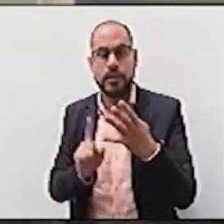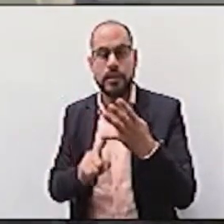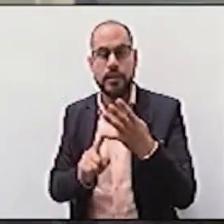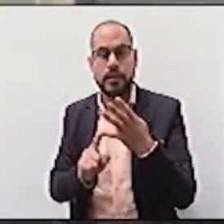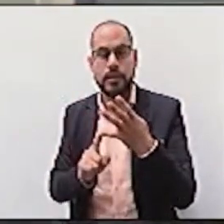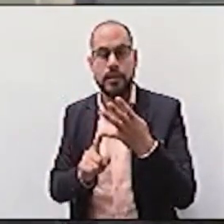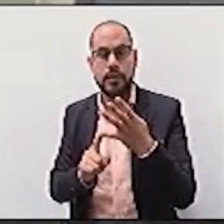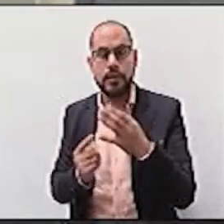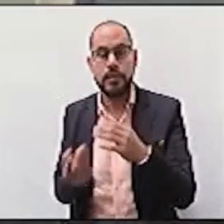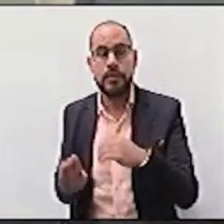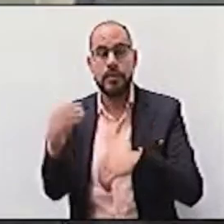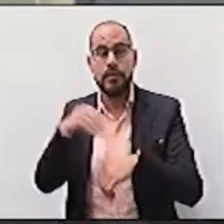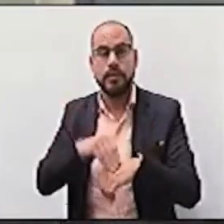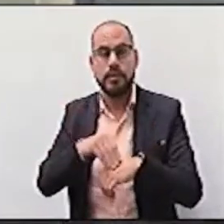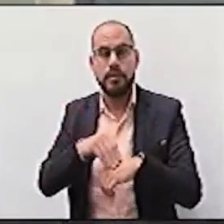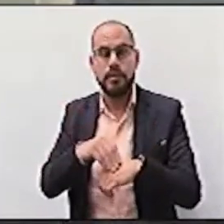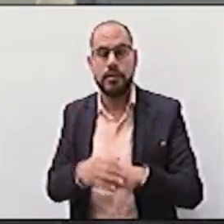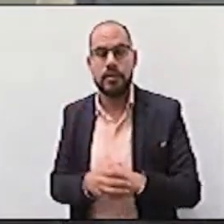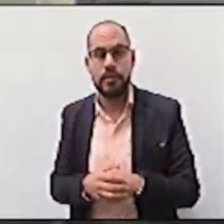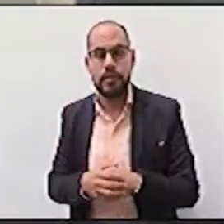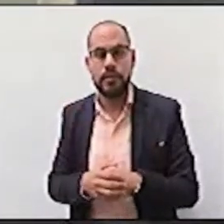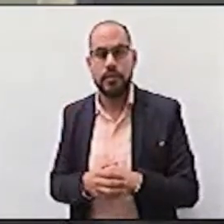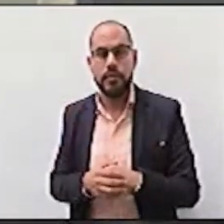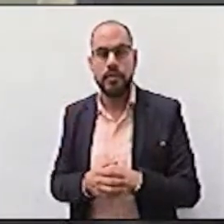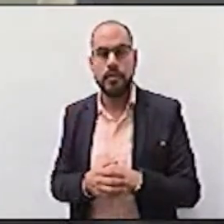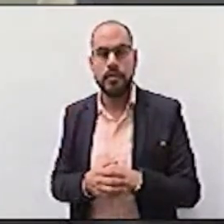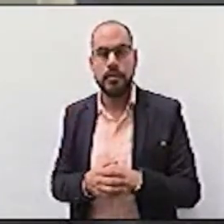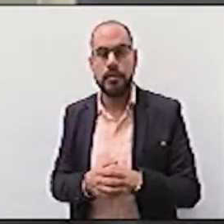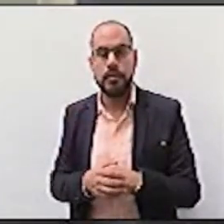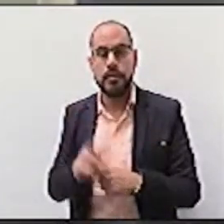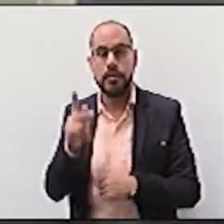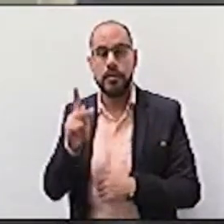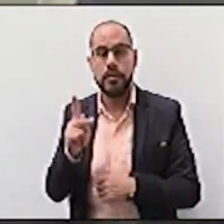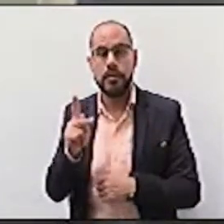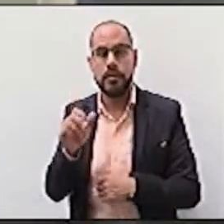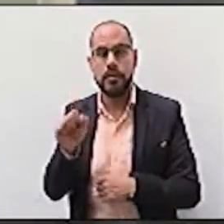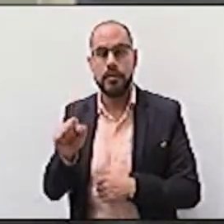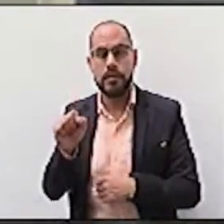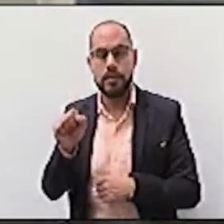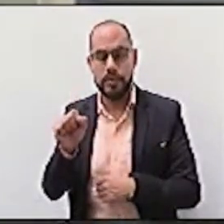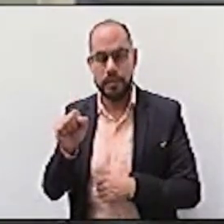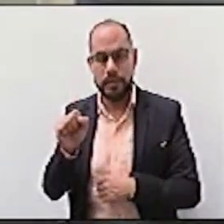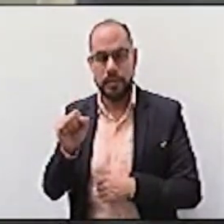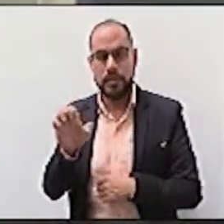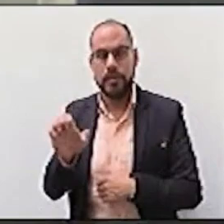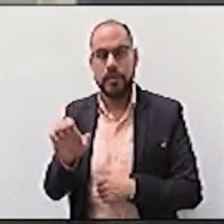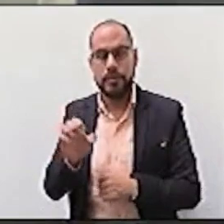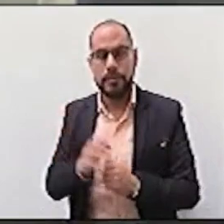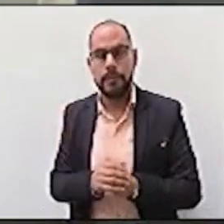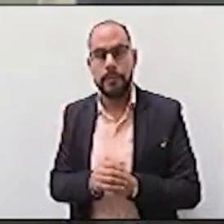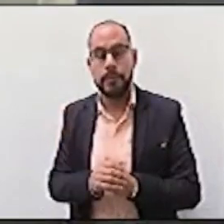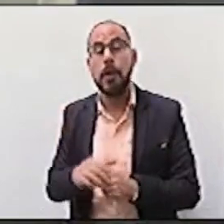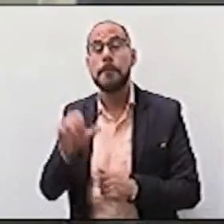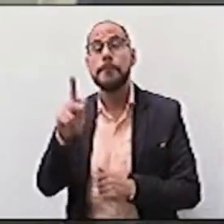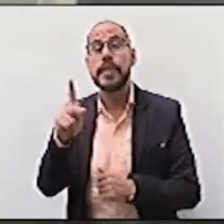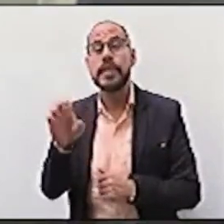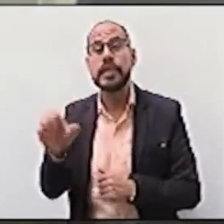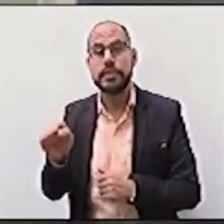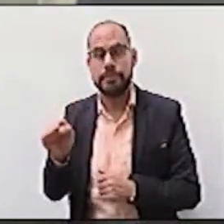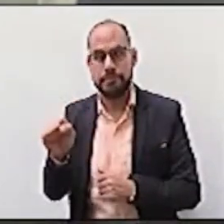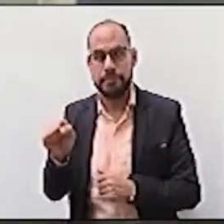parlamentaria del Partido Encuentro Social. No nos